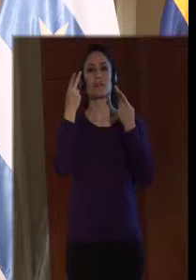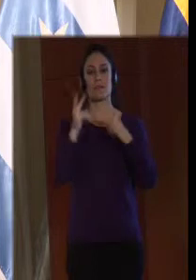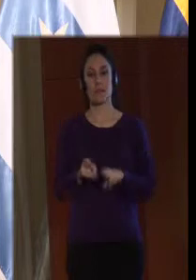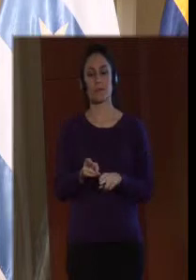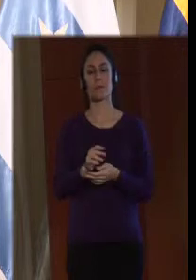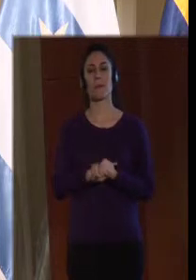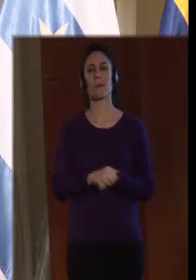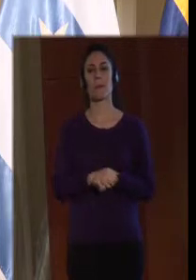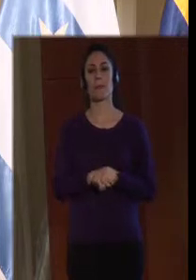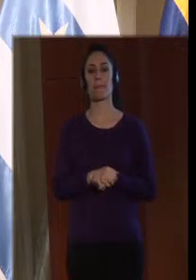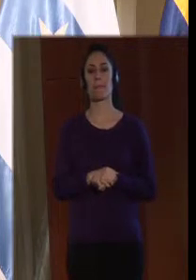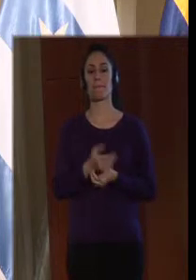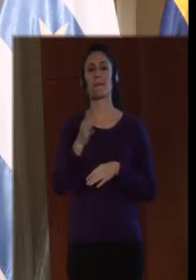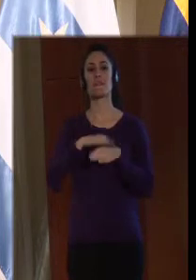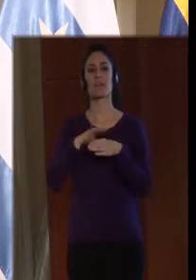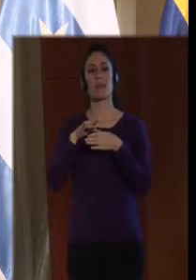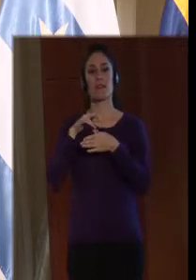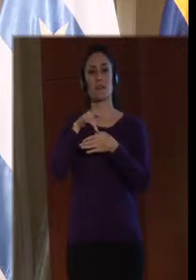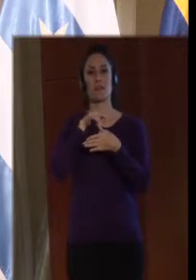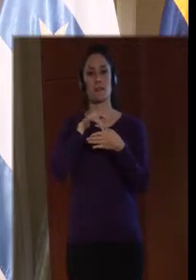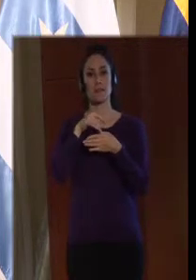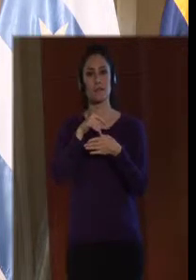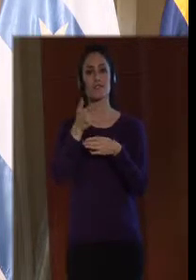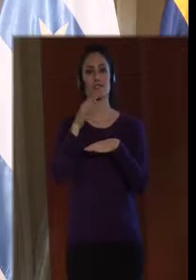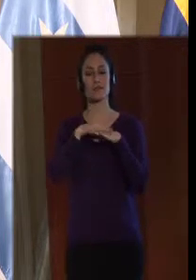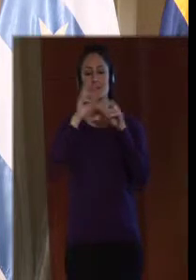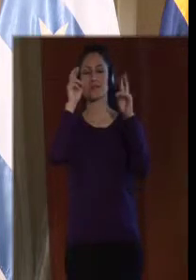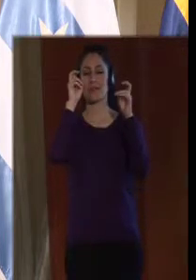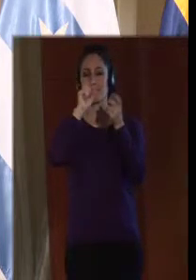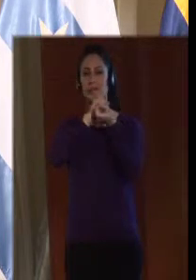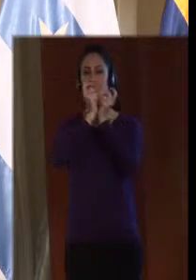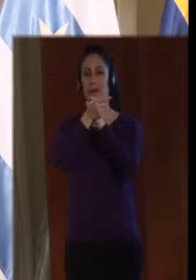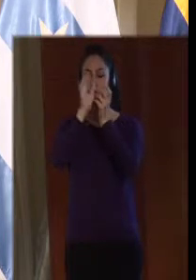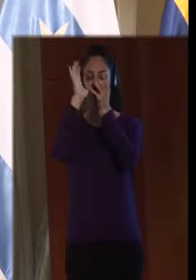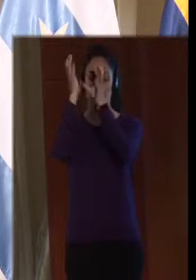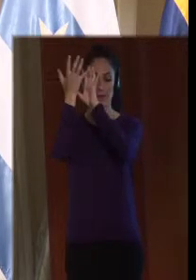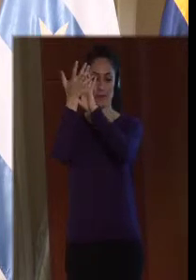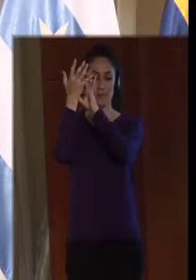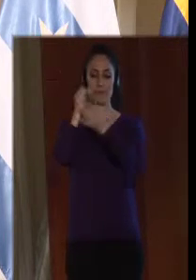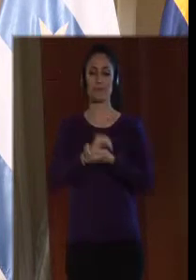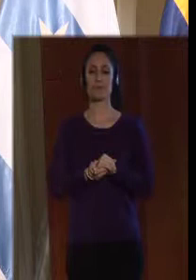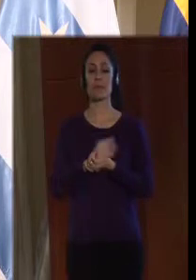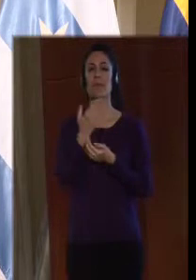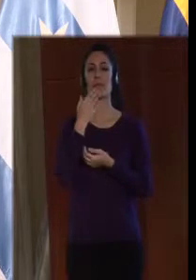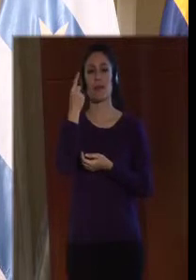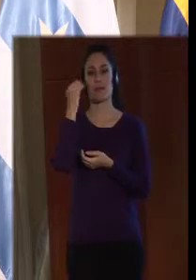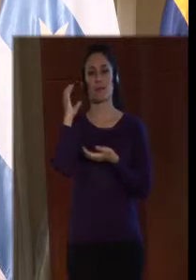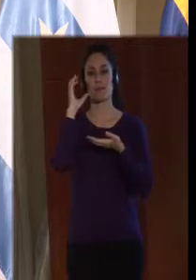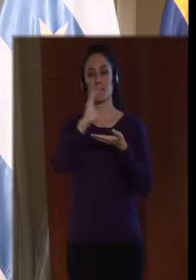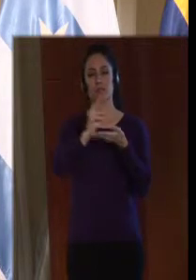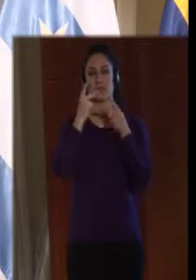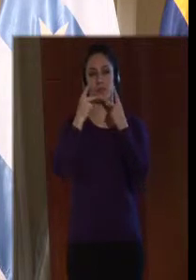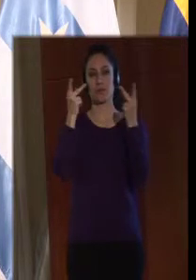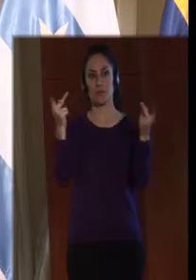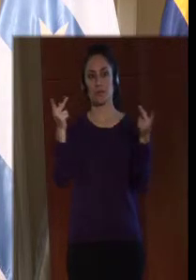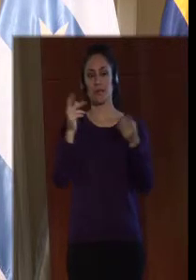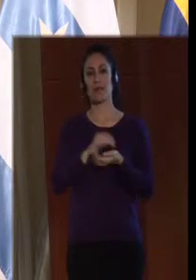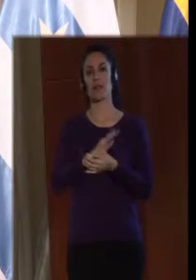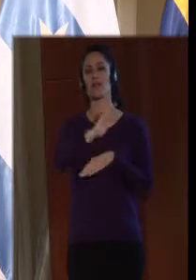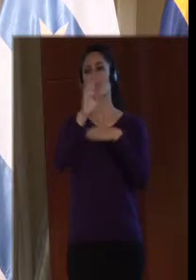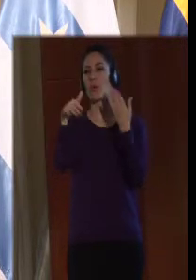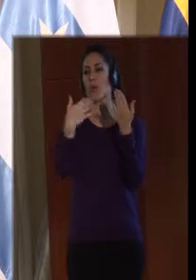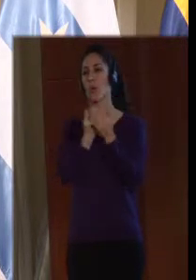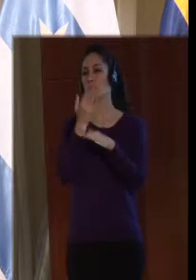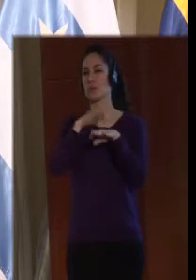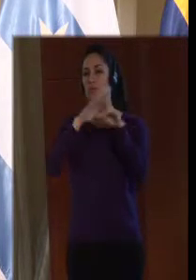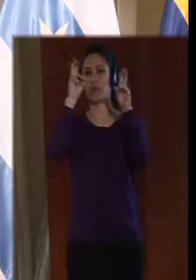pública, todo lo referido a los instrumentos de gestión del riesgo en la política nacional, y la gestión del riesgo en el contexto